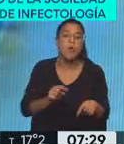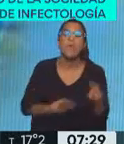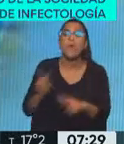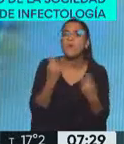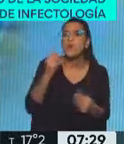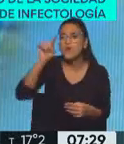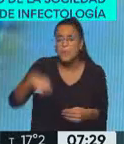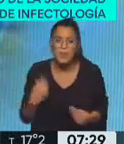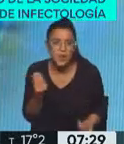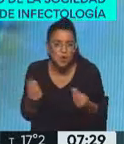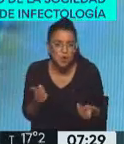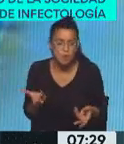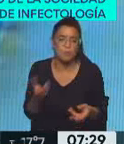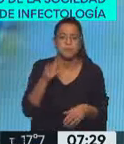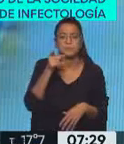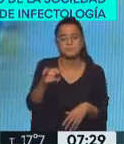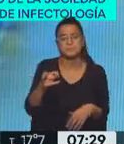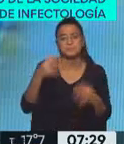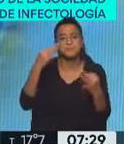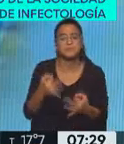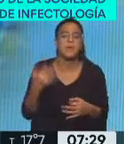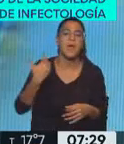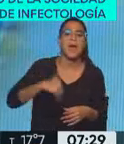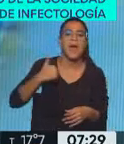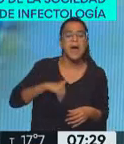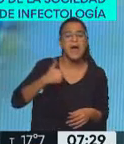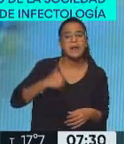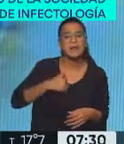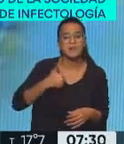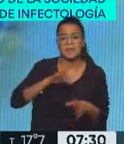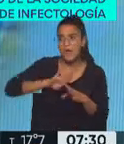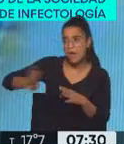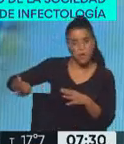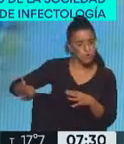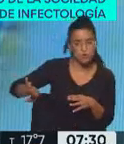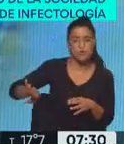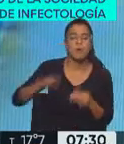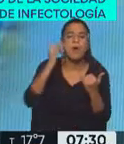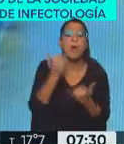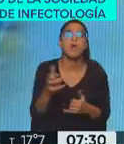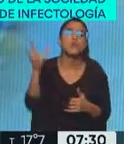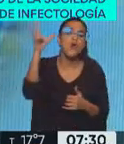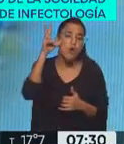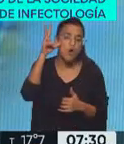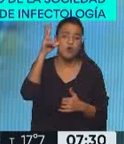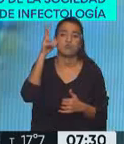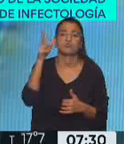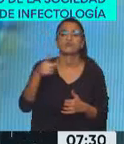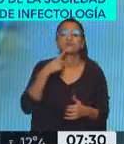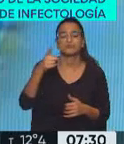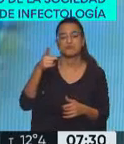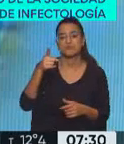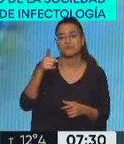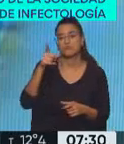causa en esa lógica argentina no ha quedado exenta y hay ocho casos reportados